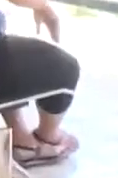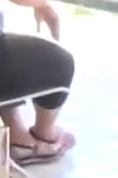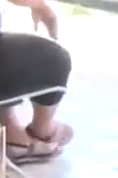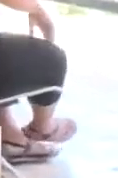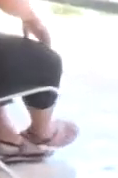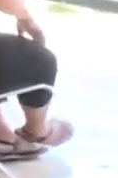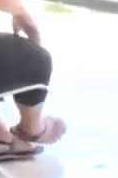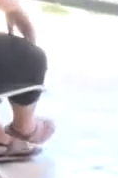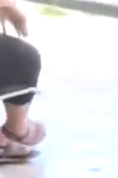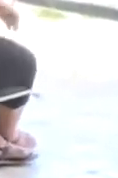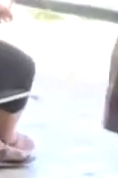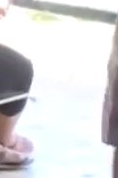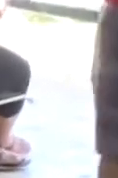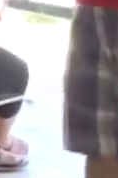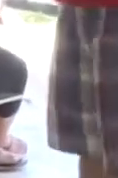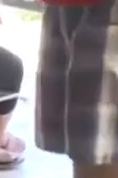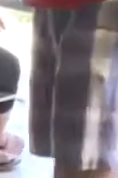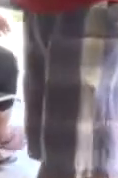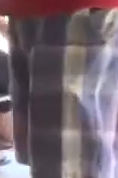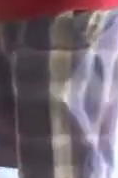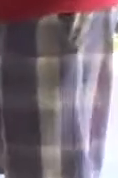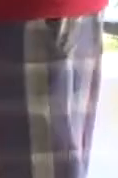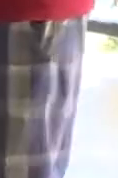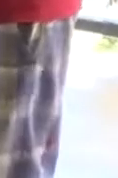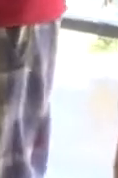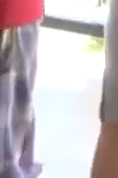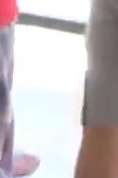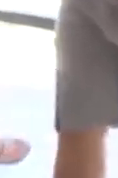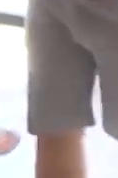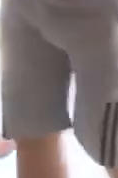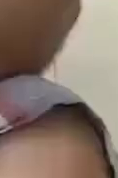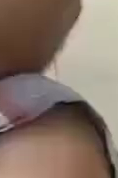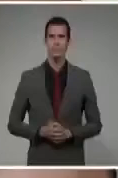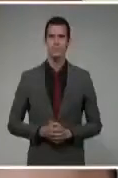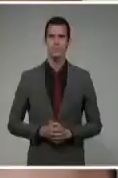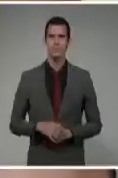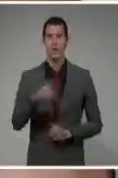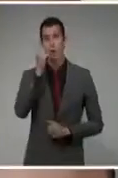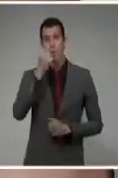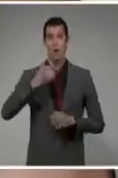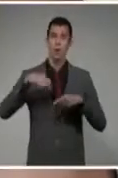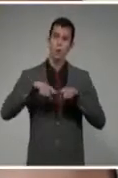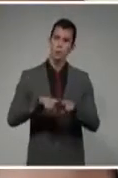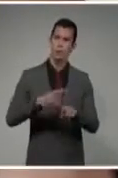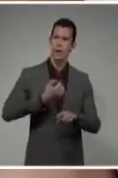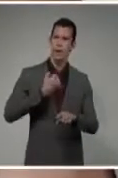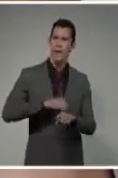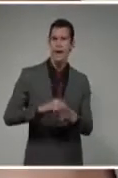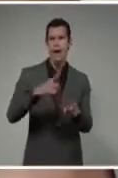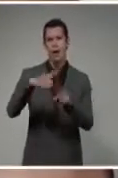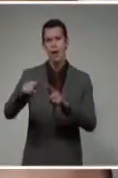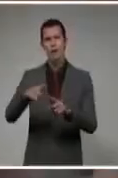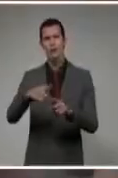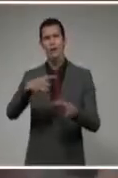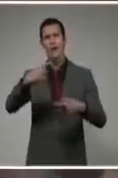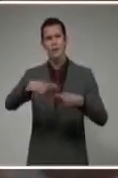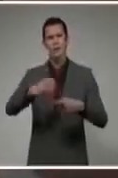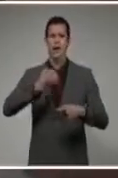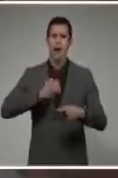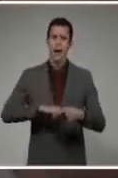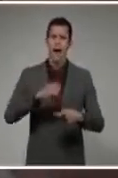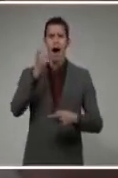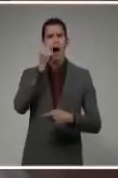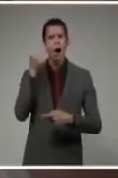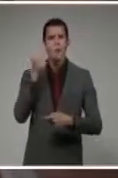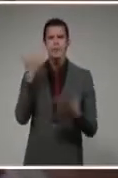junto a su hija y yerno, Guillermo Martel, vecino de calle 110 en el municipio Marianao, resultó uno de los